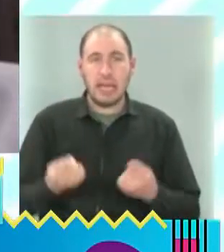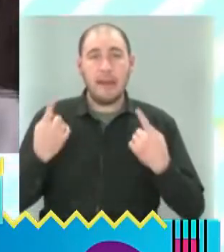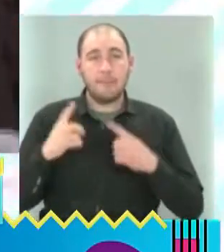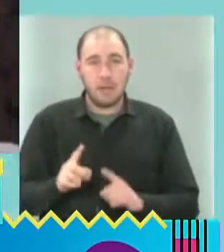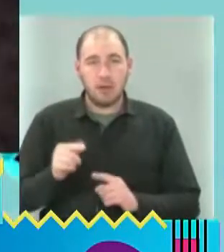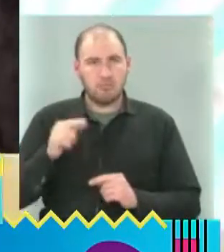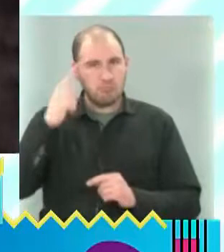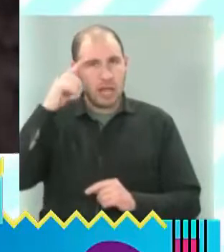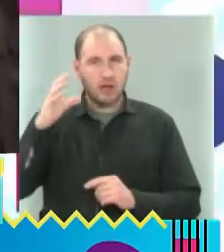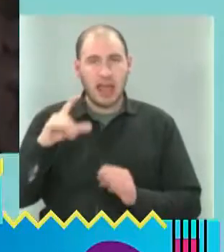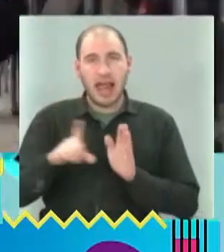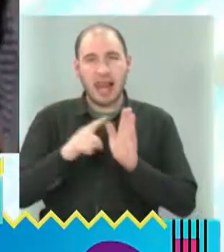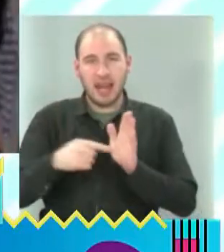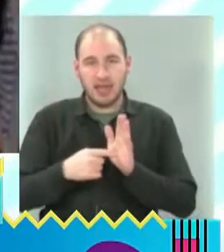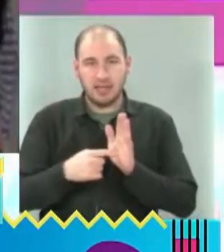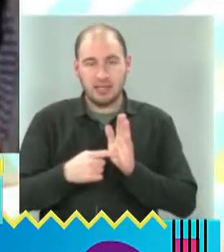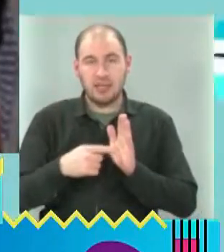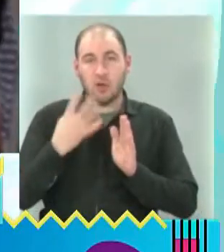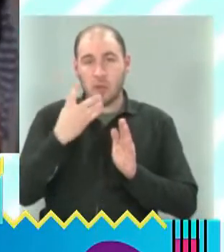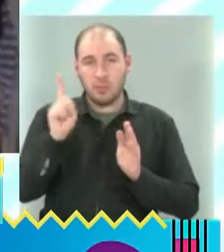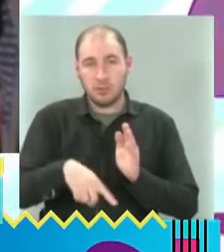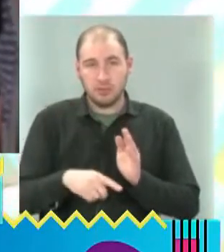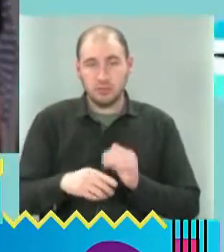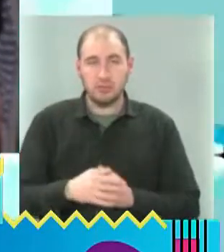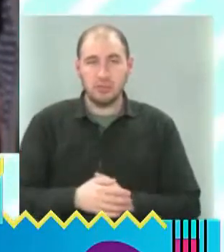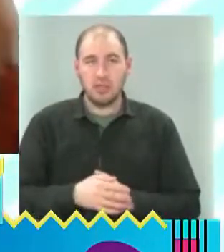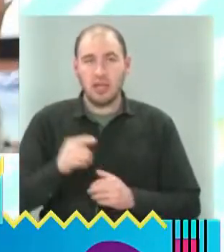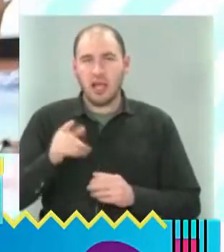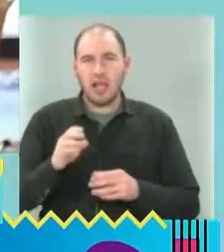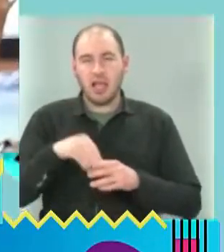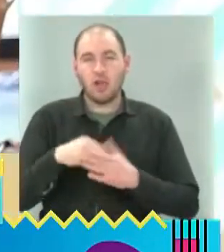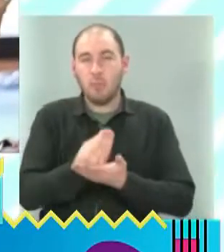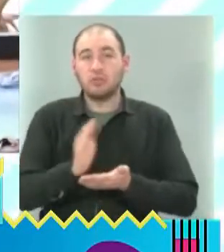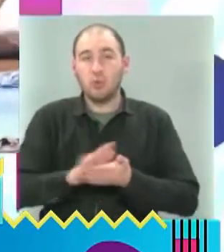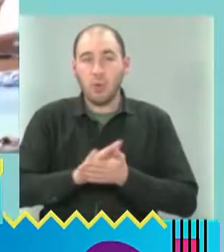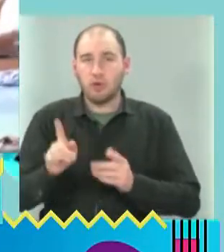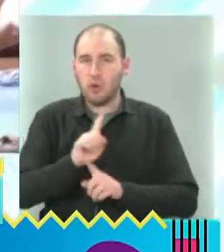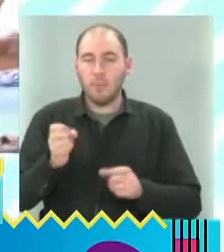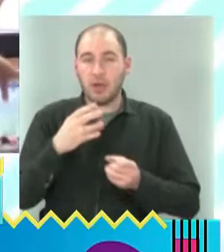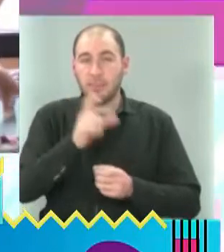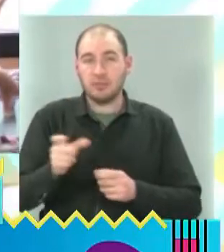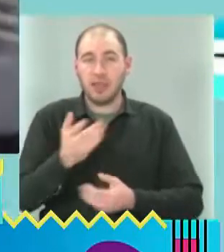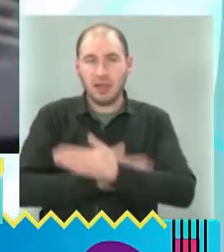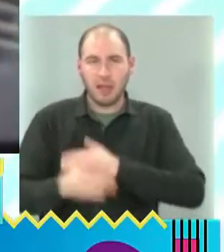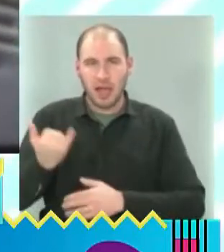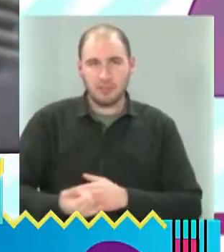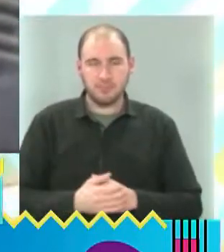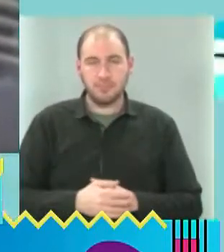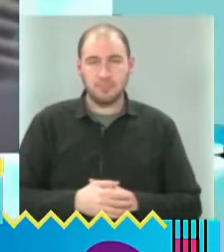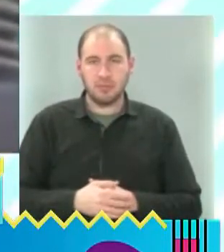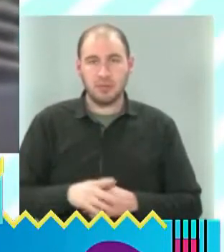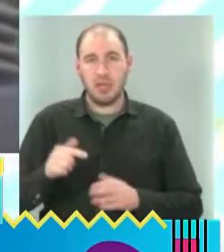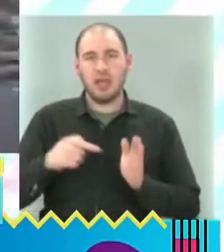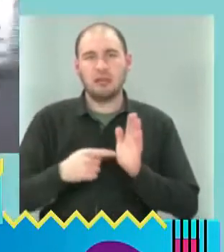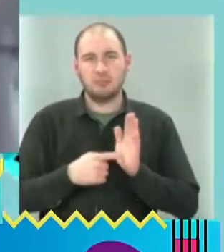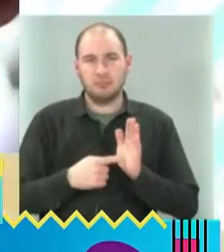tenemos que tener en cuenta que la ley del 4% no toma en cuenta si son incorporaciones nuevas o son personas que posean discapacidad. Entonces con